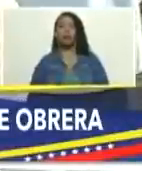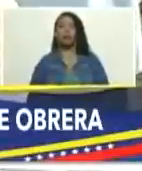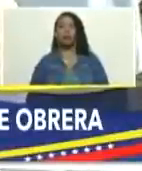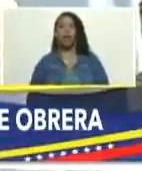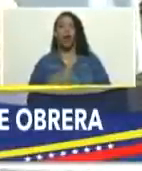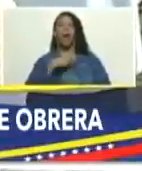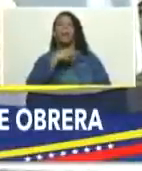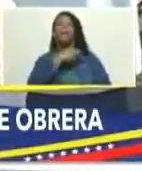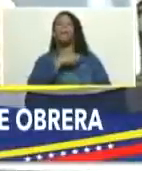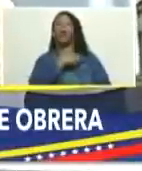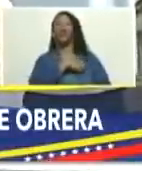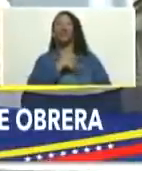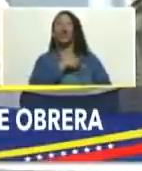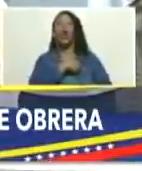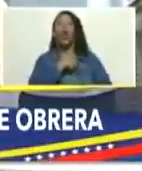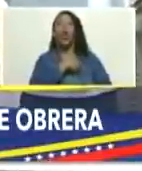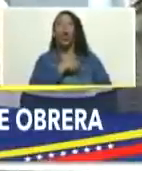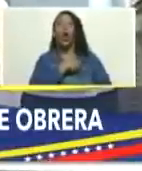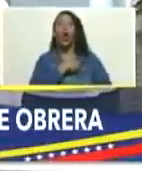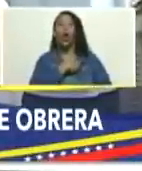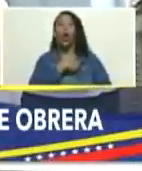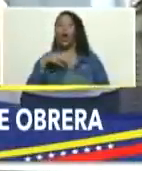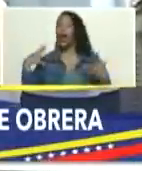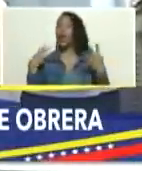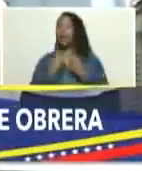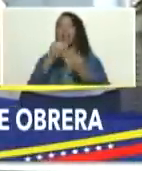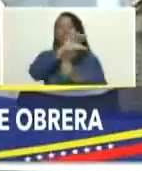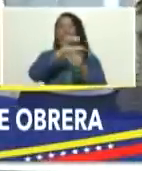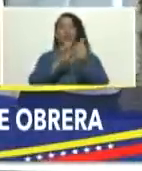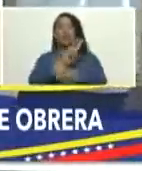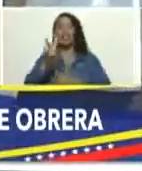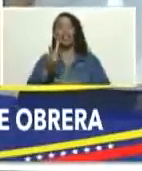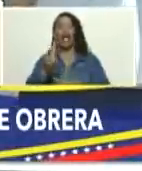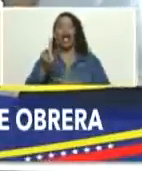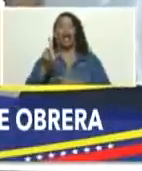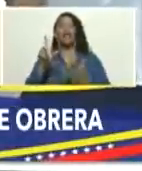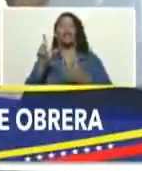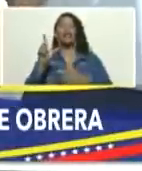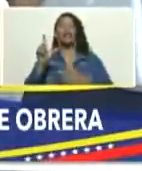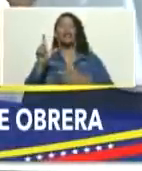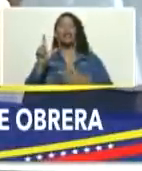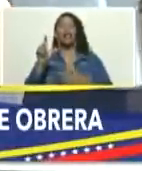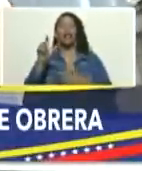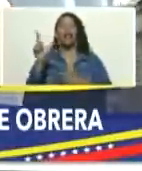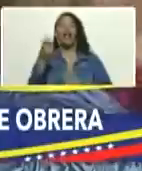Protocolo, protocolo. Compañera vicepresidenta Gabriela Jiménez de Ciencia, Salud,